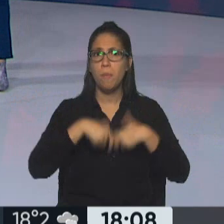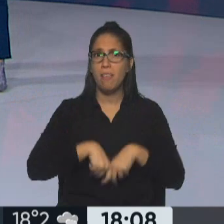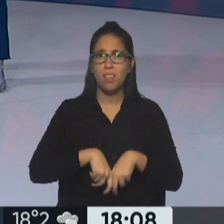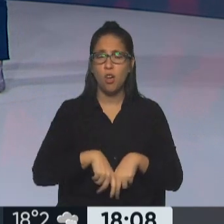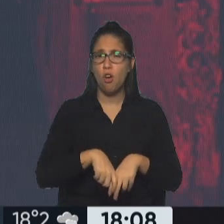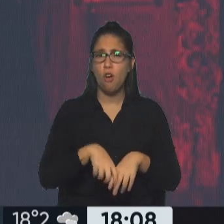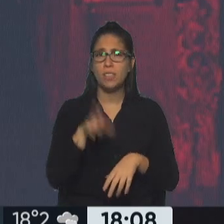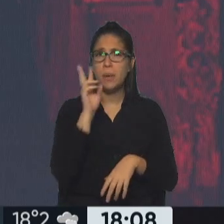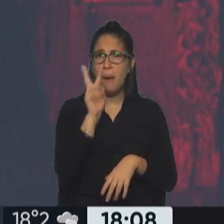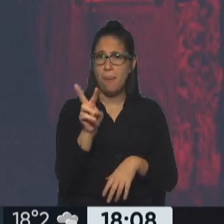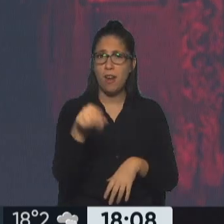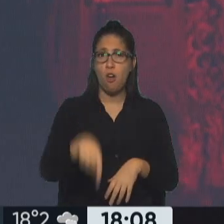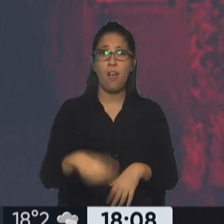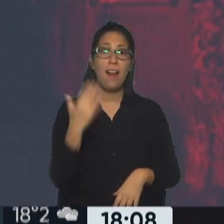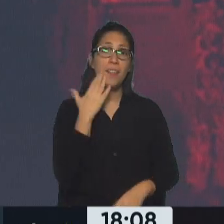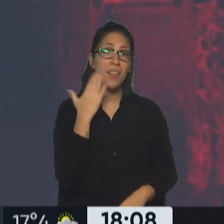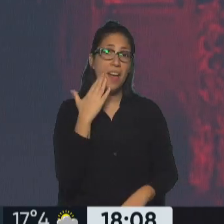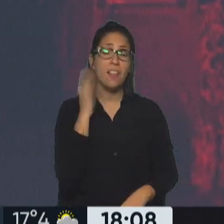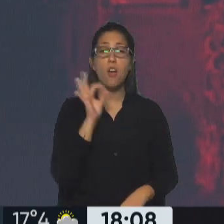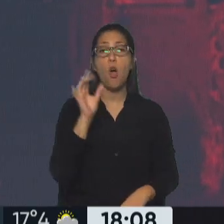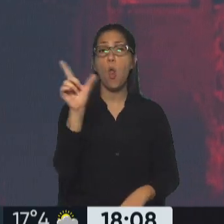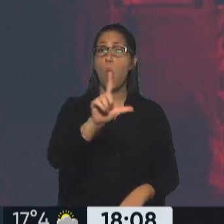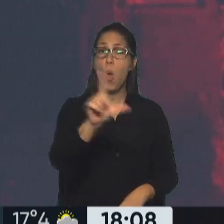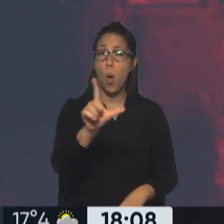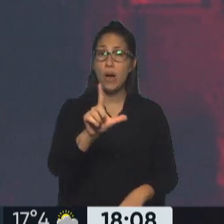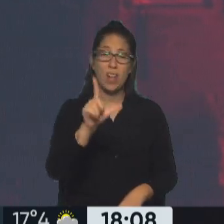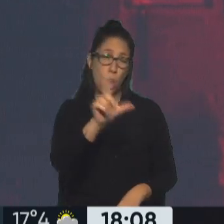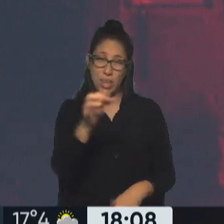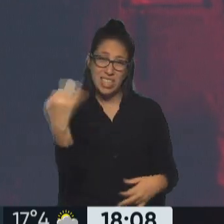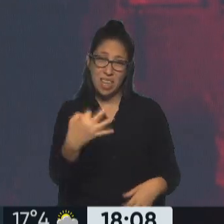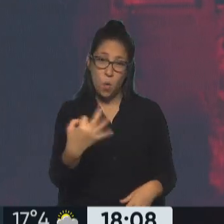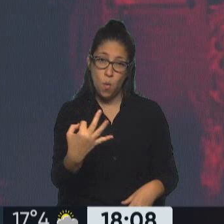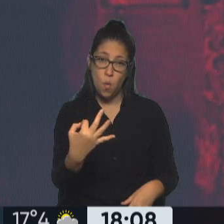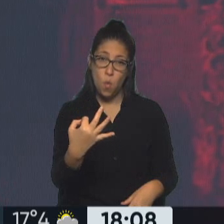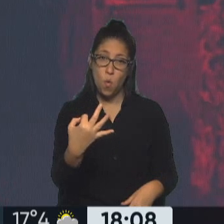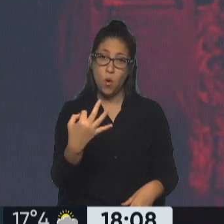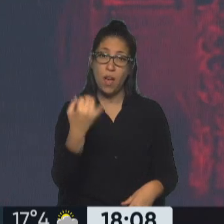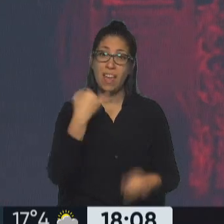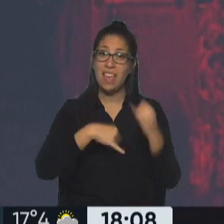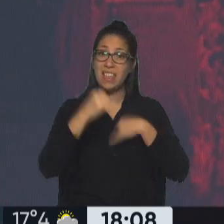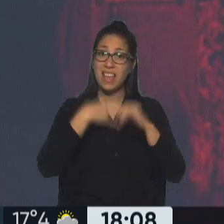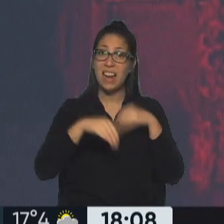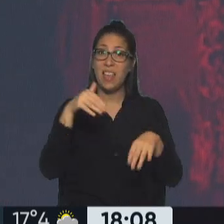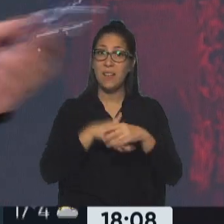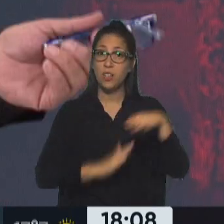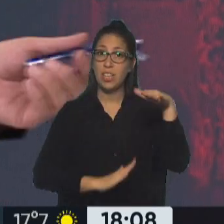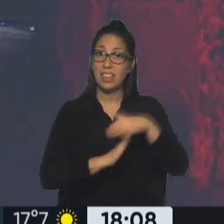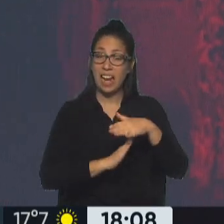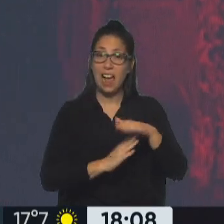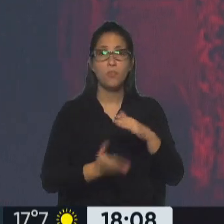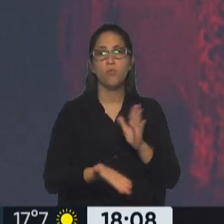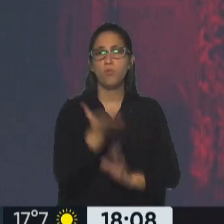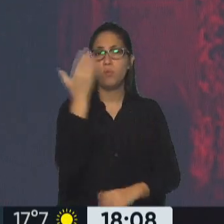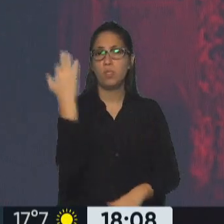reflejar. No sé si esta misma tarde, quizás el lunes, pero el lunes te lo aseguro, tenemos suba de la tasa de interés del Banco Central. Porque el